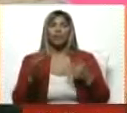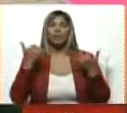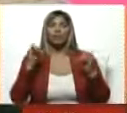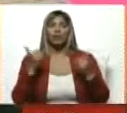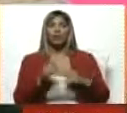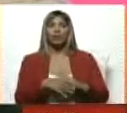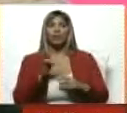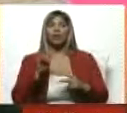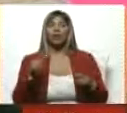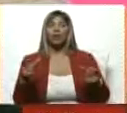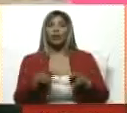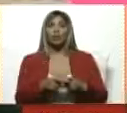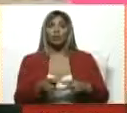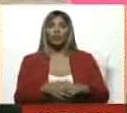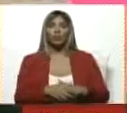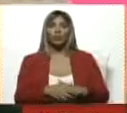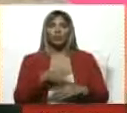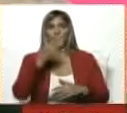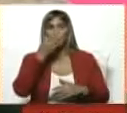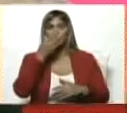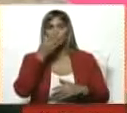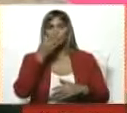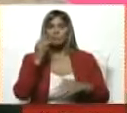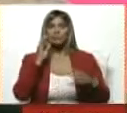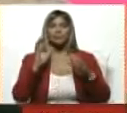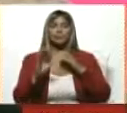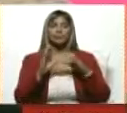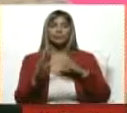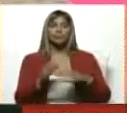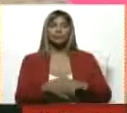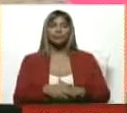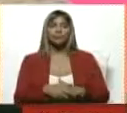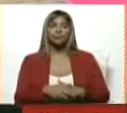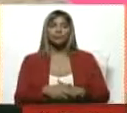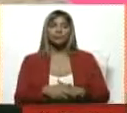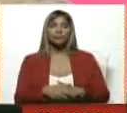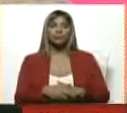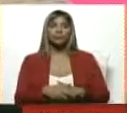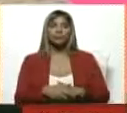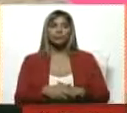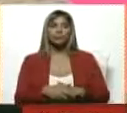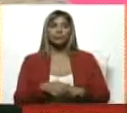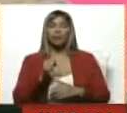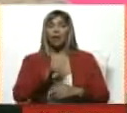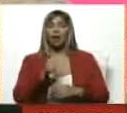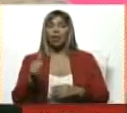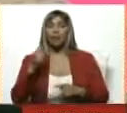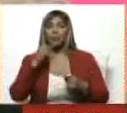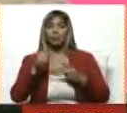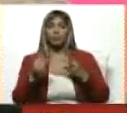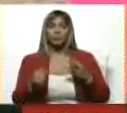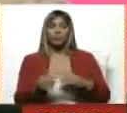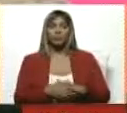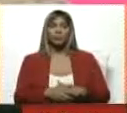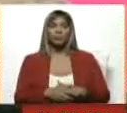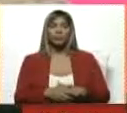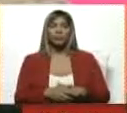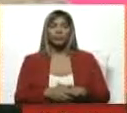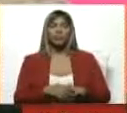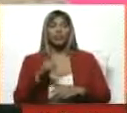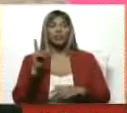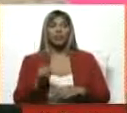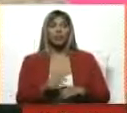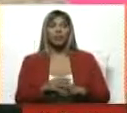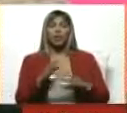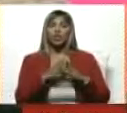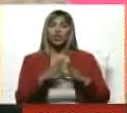festival, desde los encuentros de comunicación, a cada uno de los vértices también. Y por supuesto